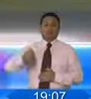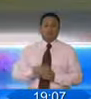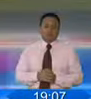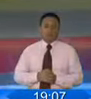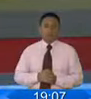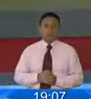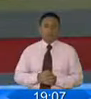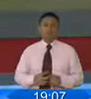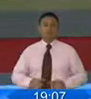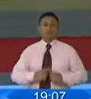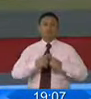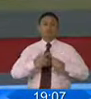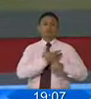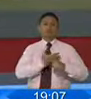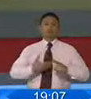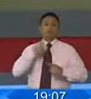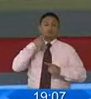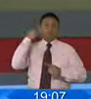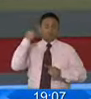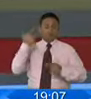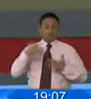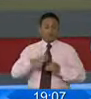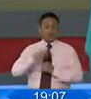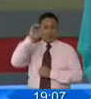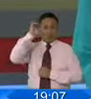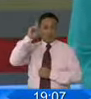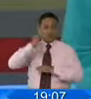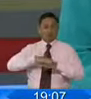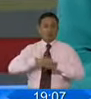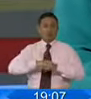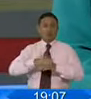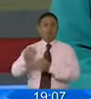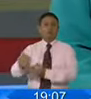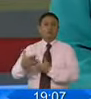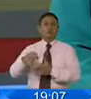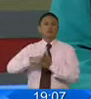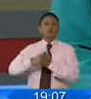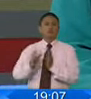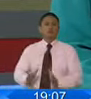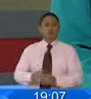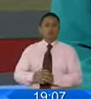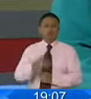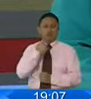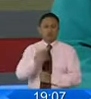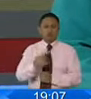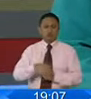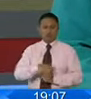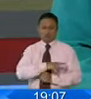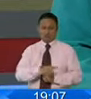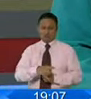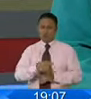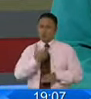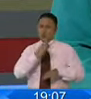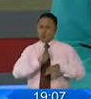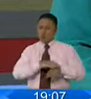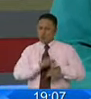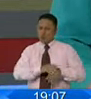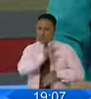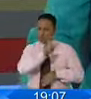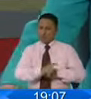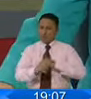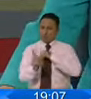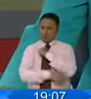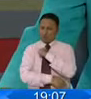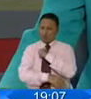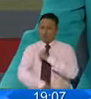El expresidente Rafael Correa reaccionó respecto al informe de la Contraloría, que asegura que habría encontrado responsabilidades penales